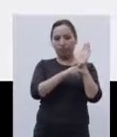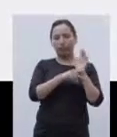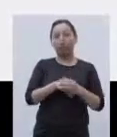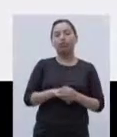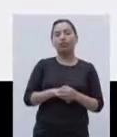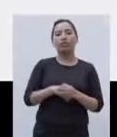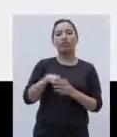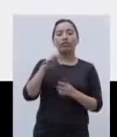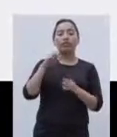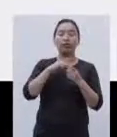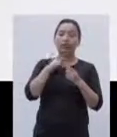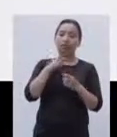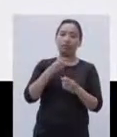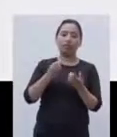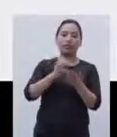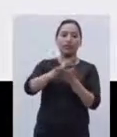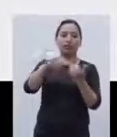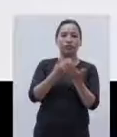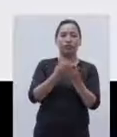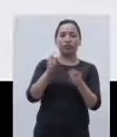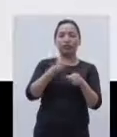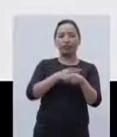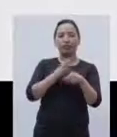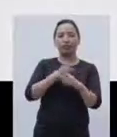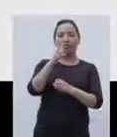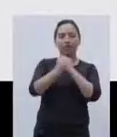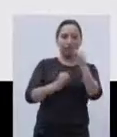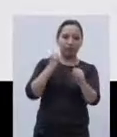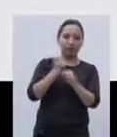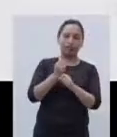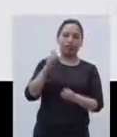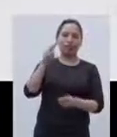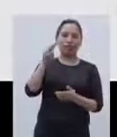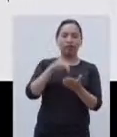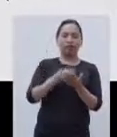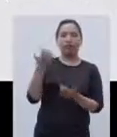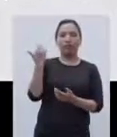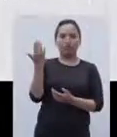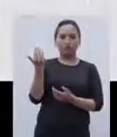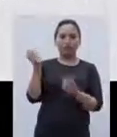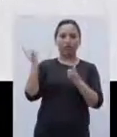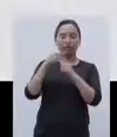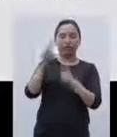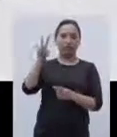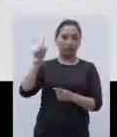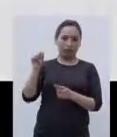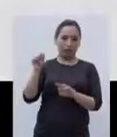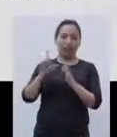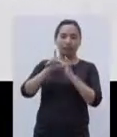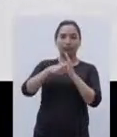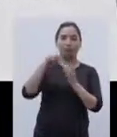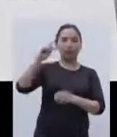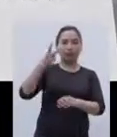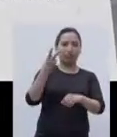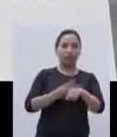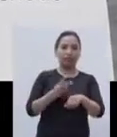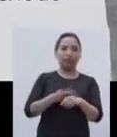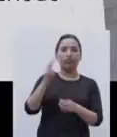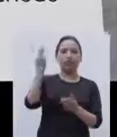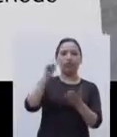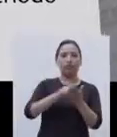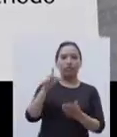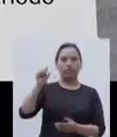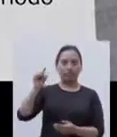Parcial de la Constitución Política del Estado, se considera como primera reelección al periodo 2015-2020 y la